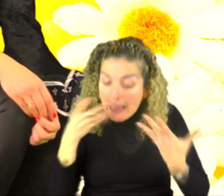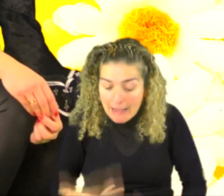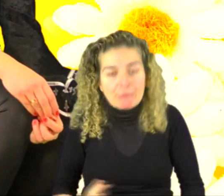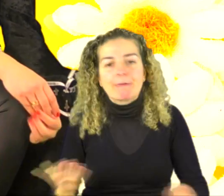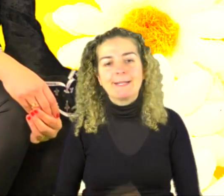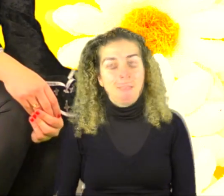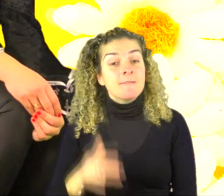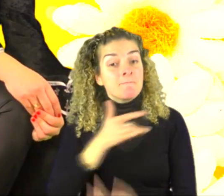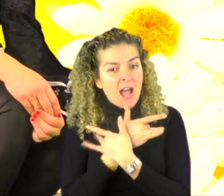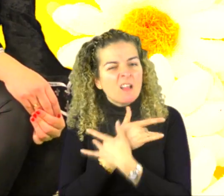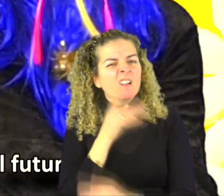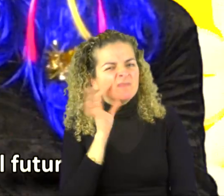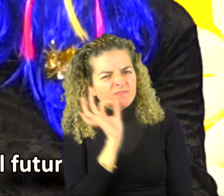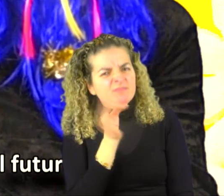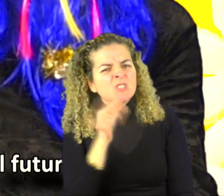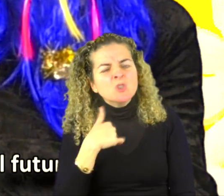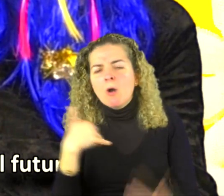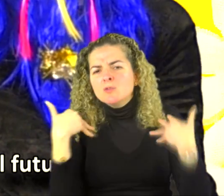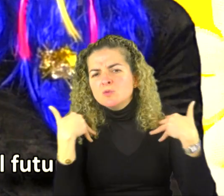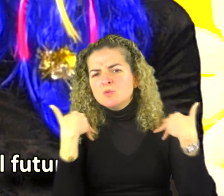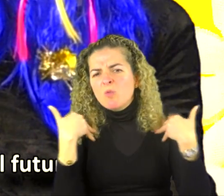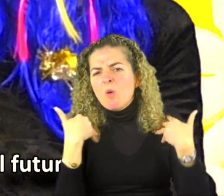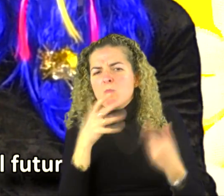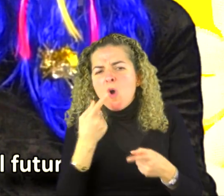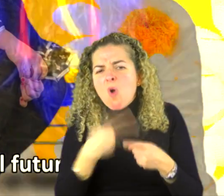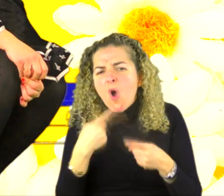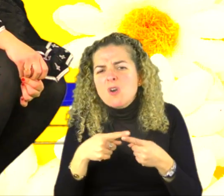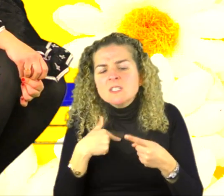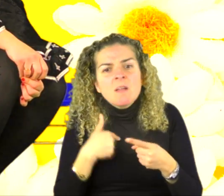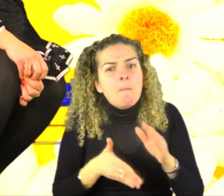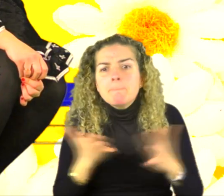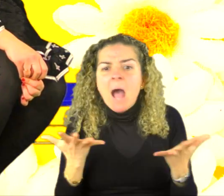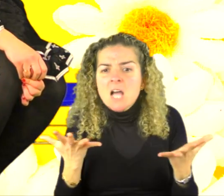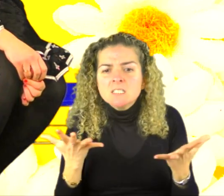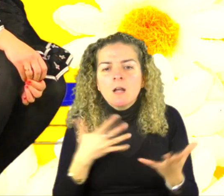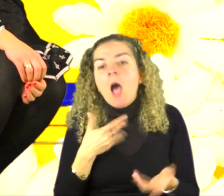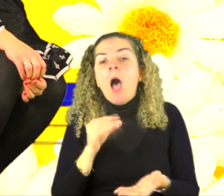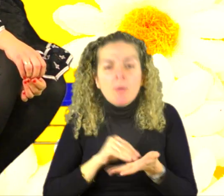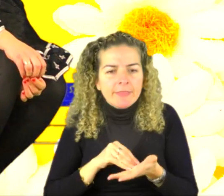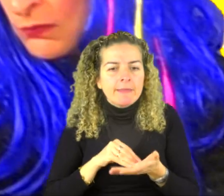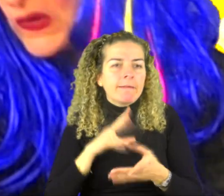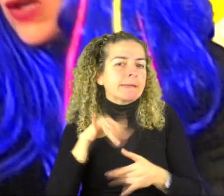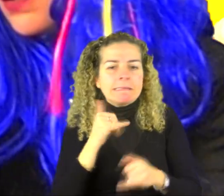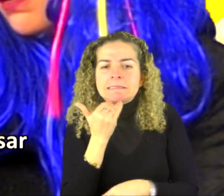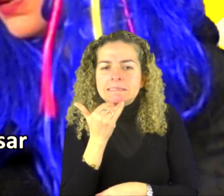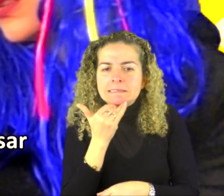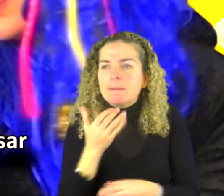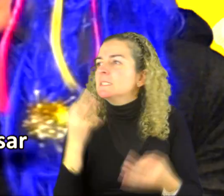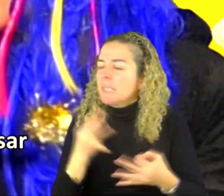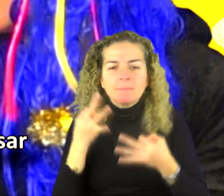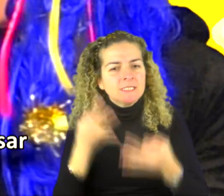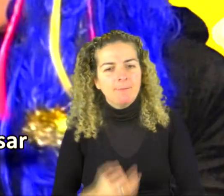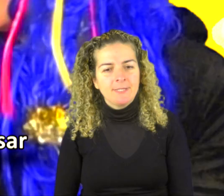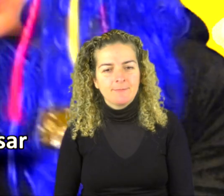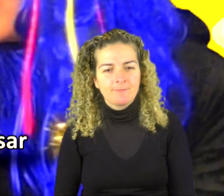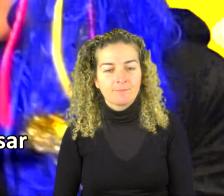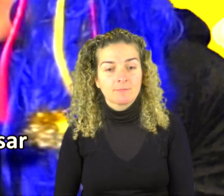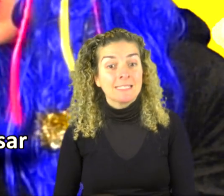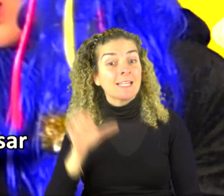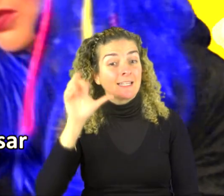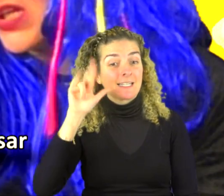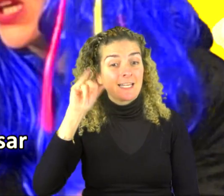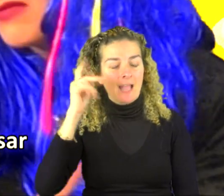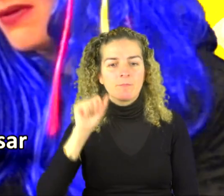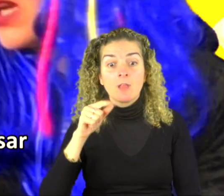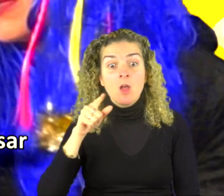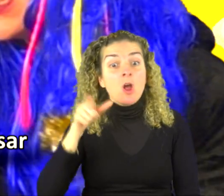Lo he olvidado. Me la traje y me la fortudo. No me siento. Es cierto, yo sufro